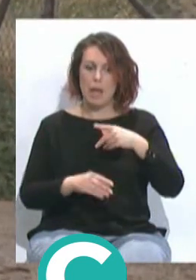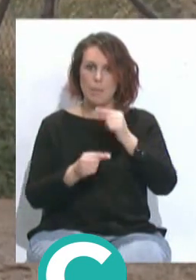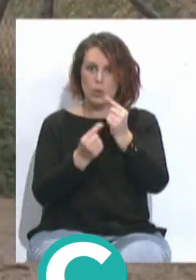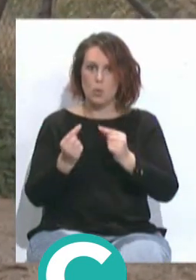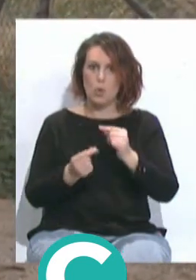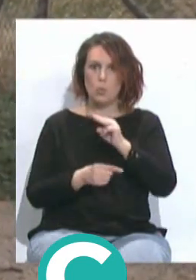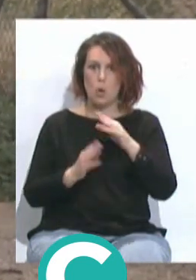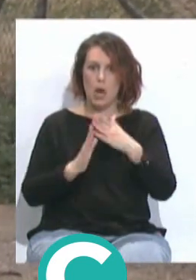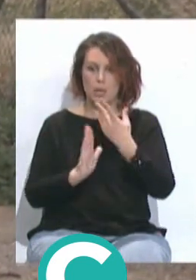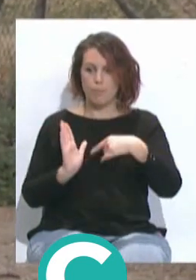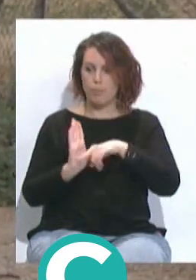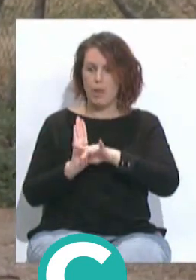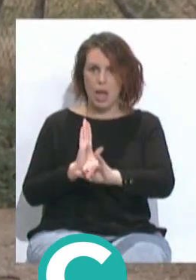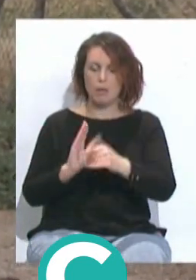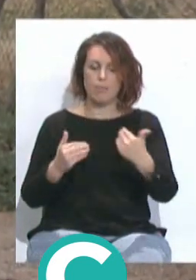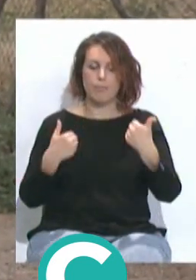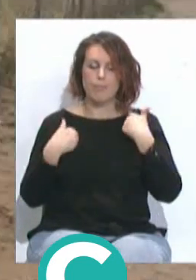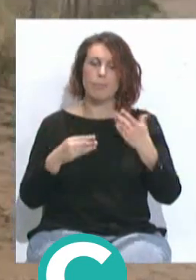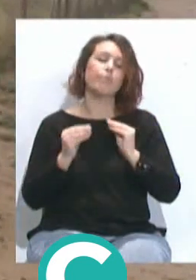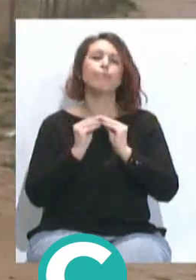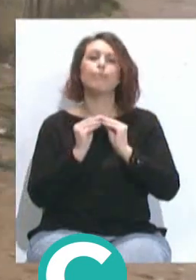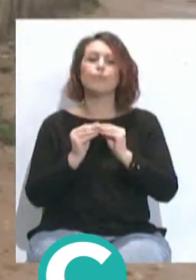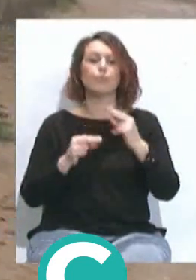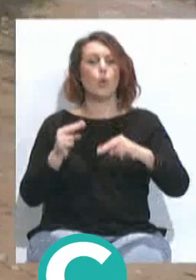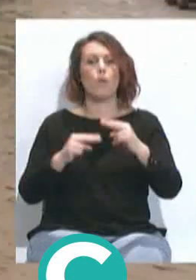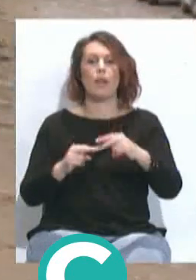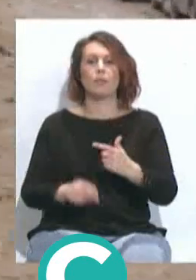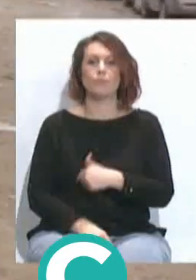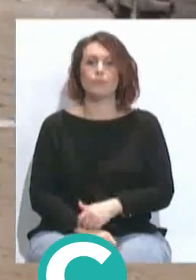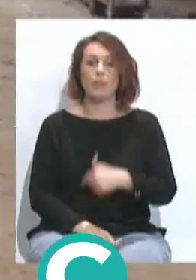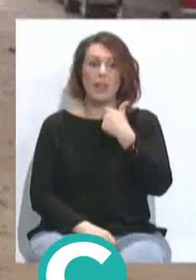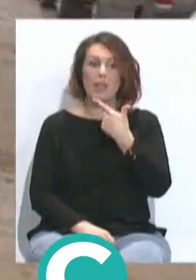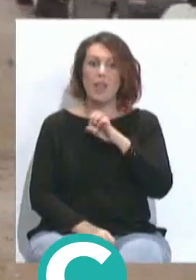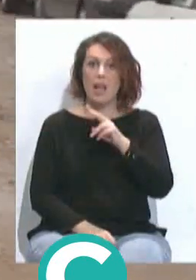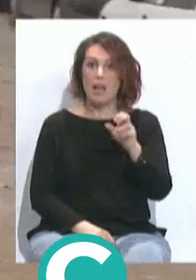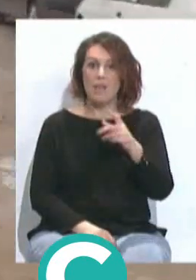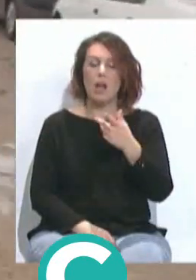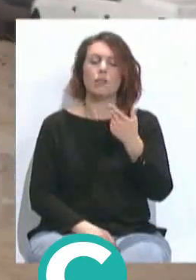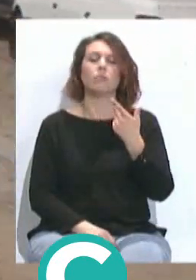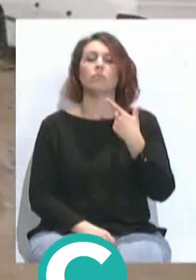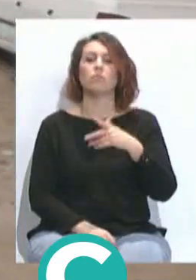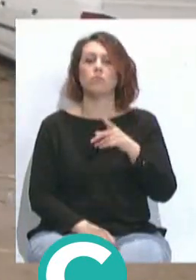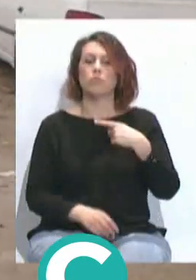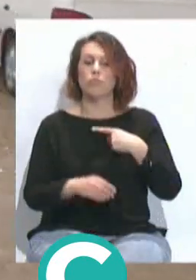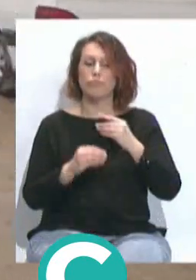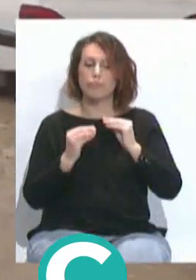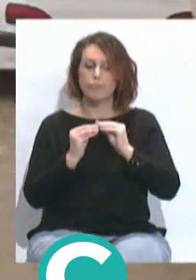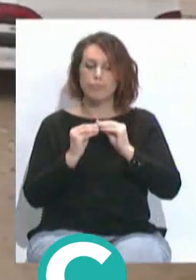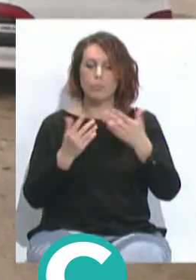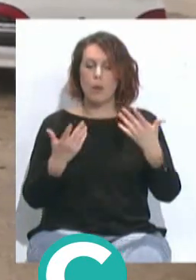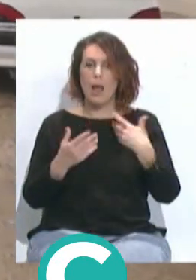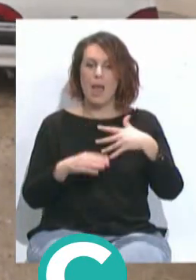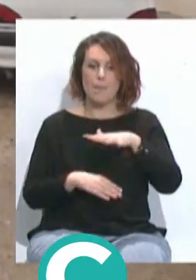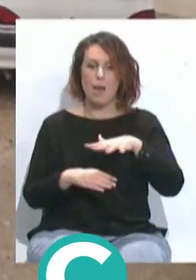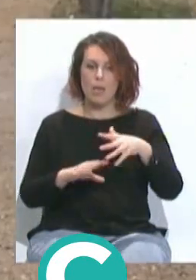presupuestos de Procasa que se encargará de la ejecución de las obras. Según ha apuntado Eva Tubío, la actuación contemplará la adecuación de los